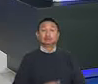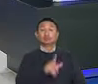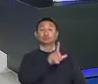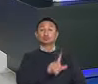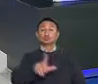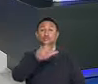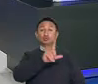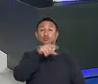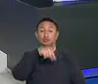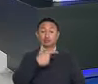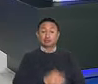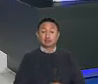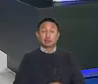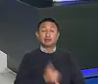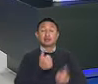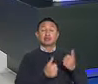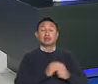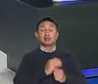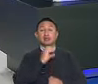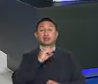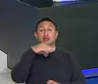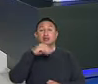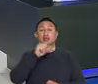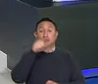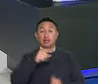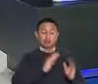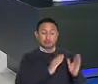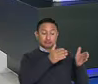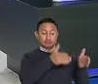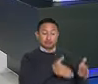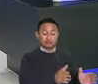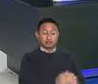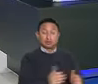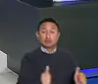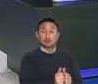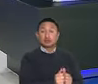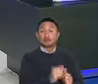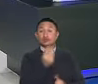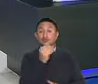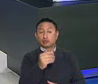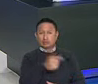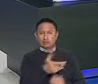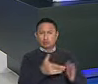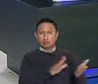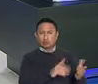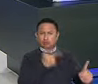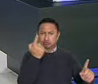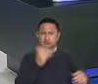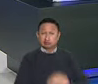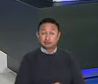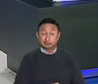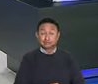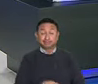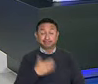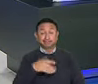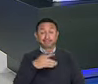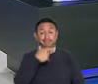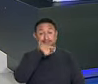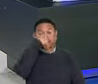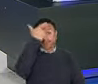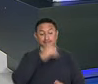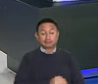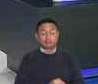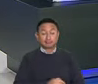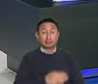lunes será el sepelio del candidato Omar Menéndez, asesinado junto a un menor de edad. Qué lamentable esto. Sí, terrible, ¿no? Lo terrible que sucedió en